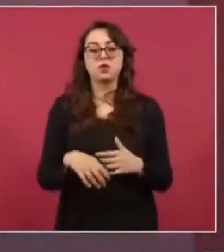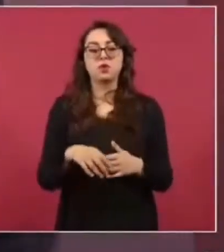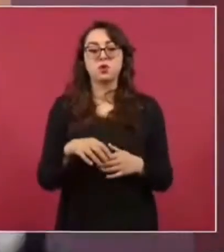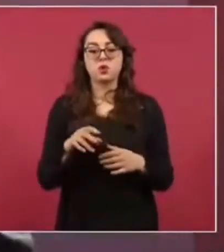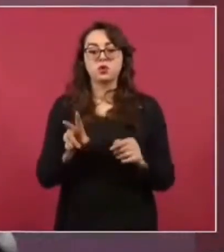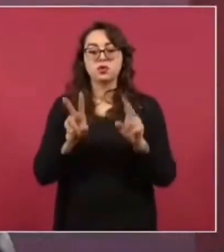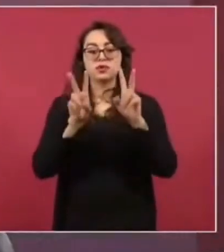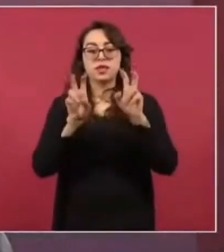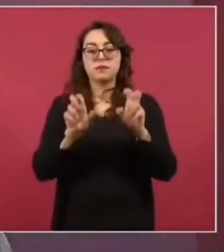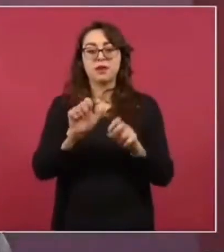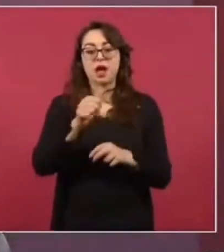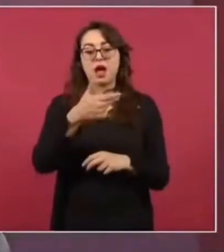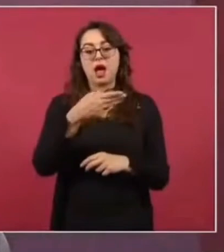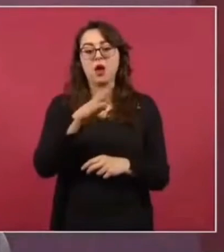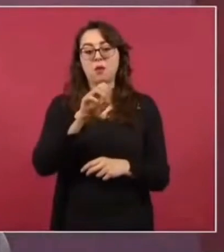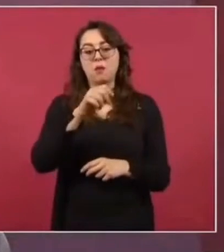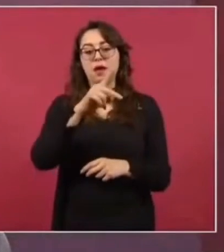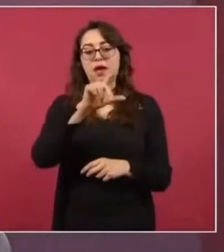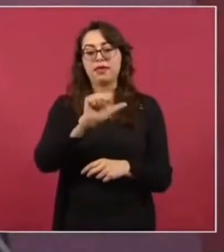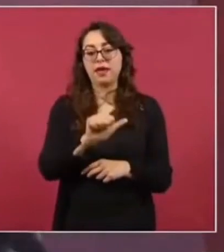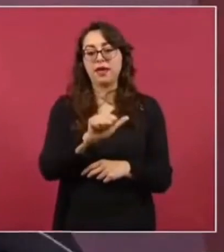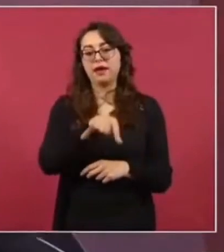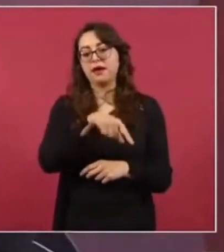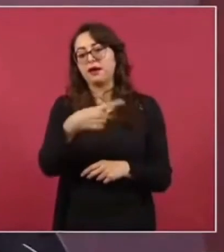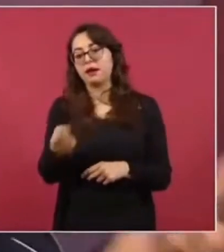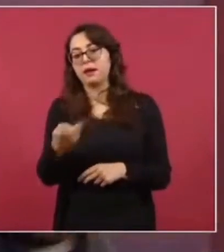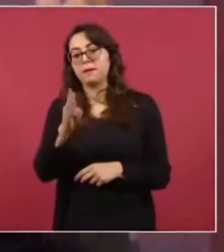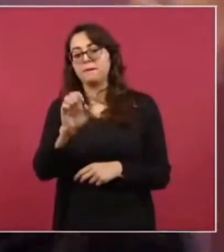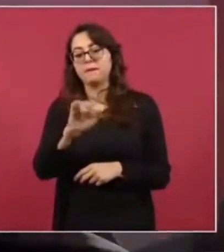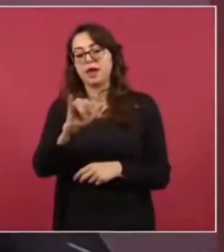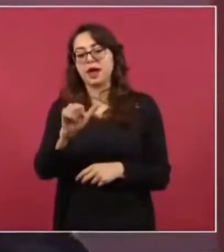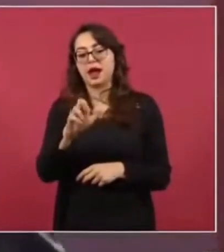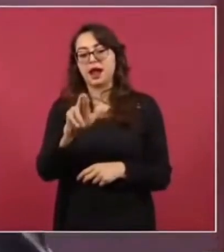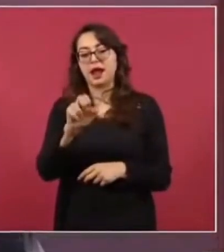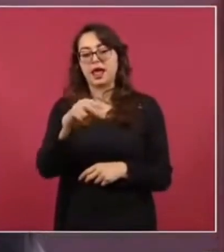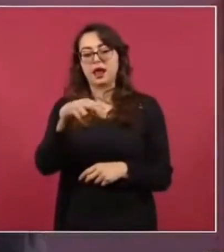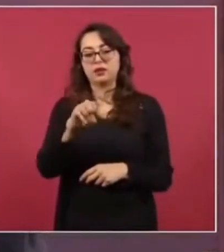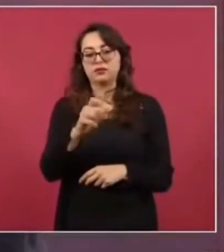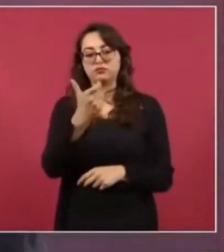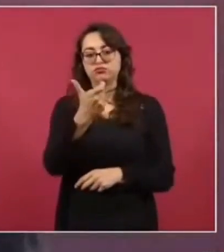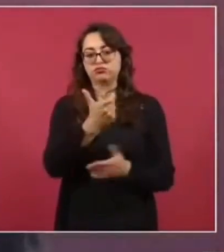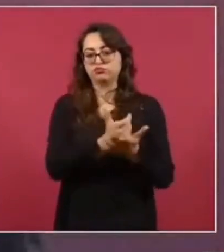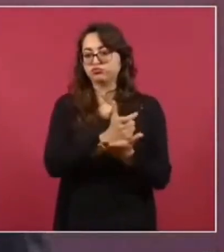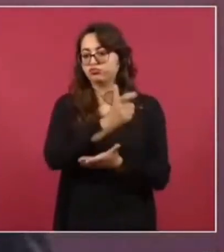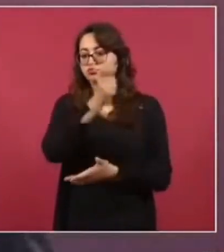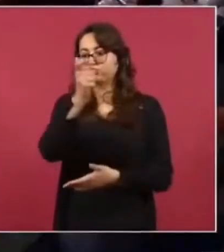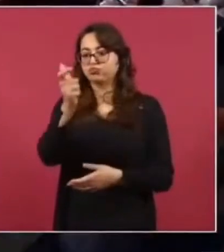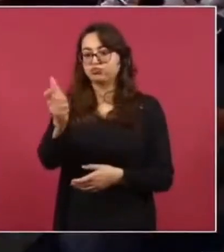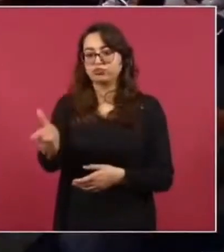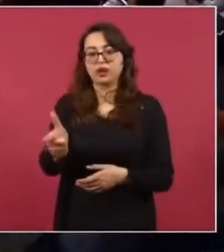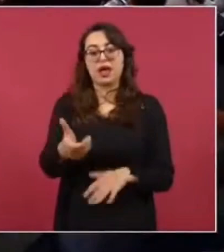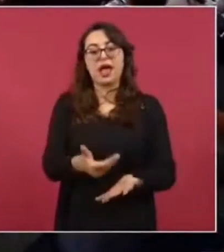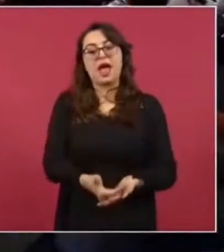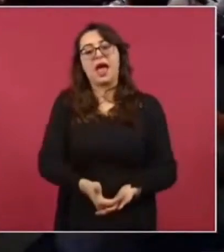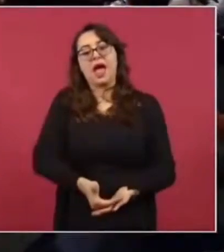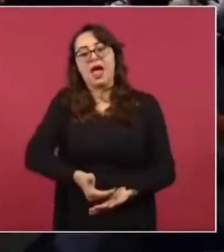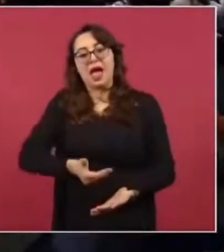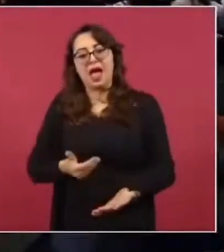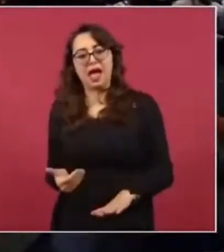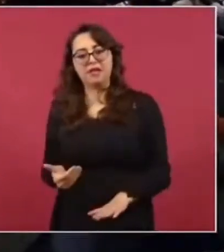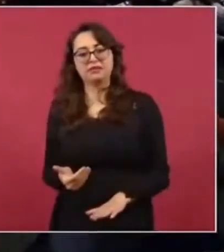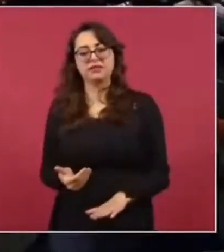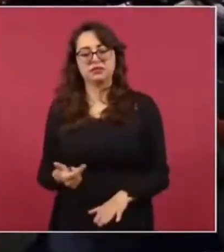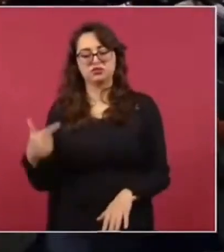antes, porque llegó Diego Fernández Ceballos